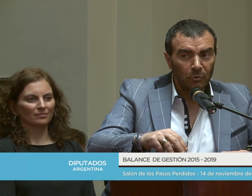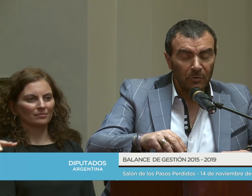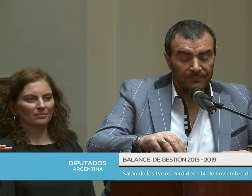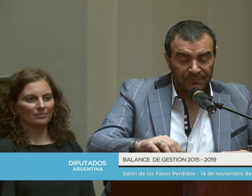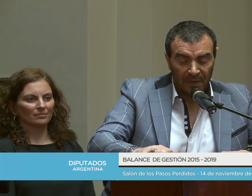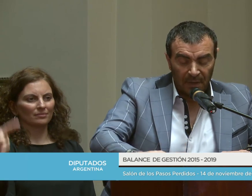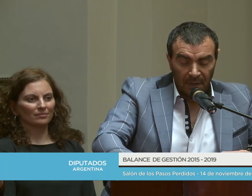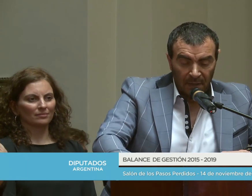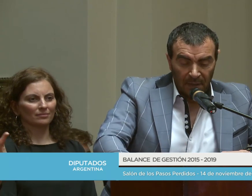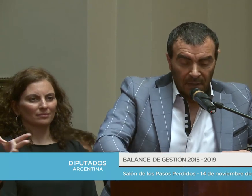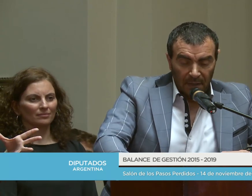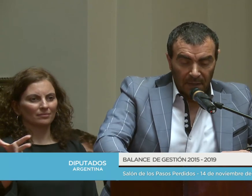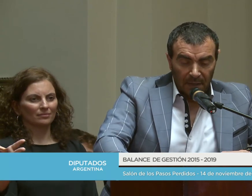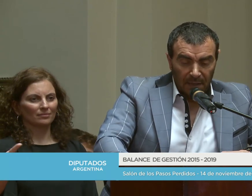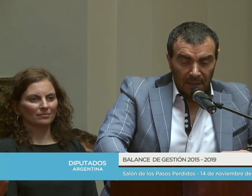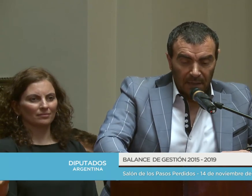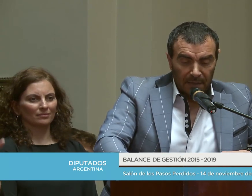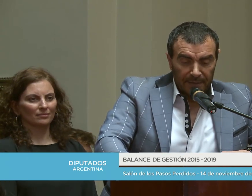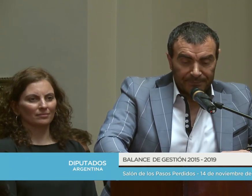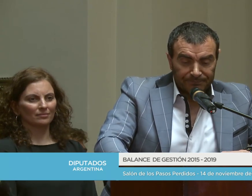y mucho.